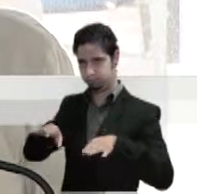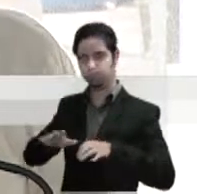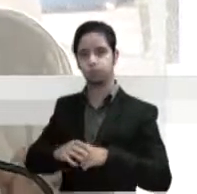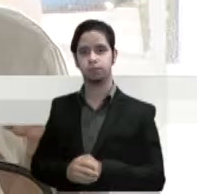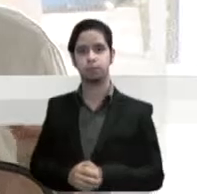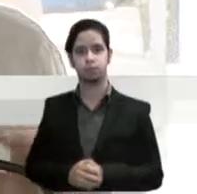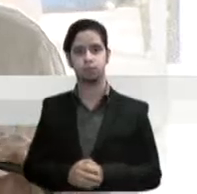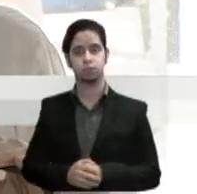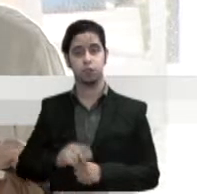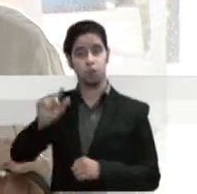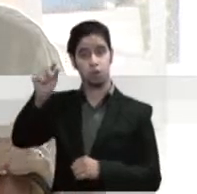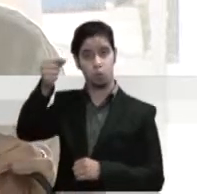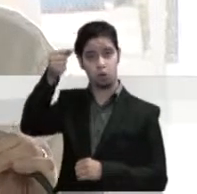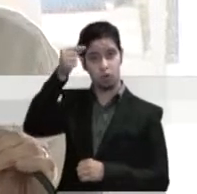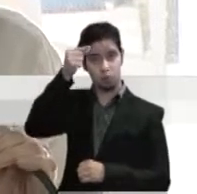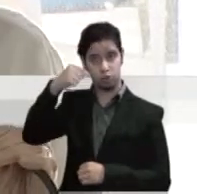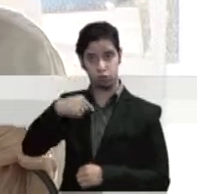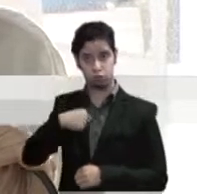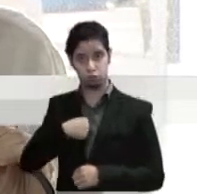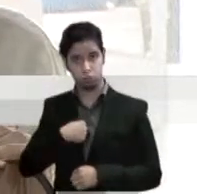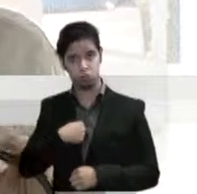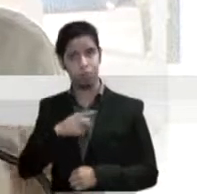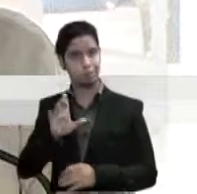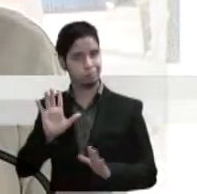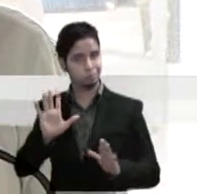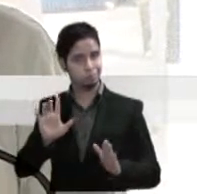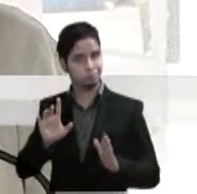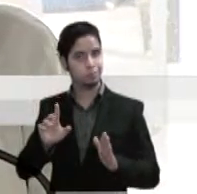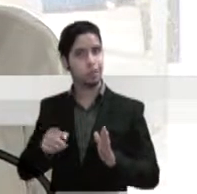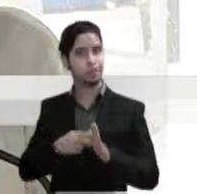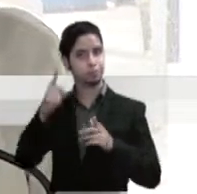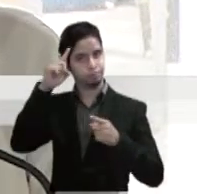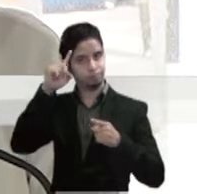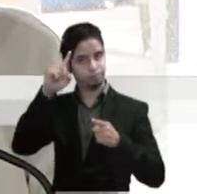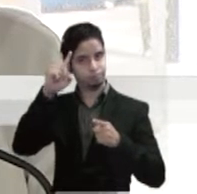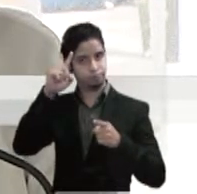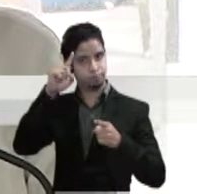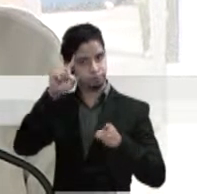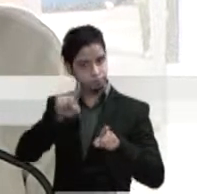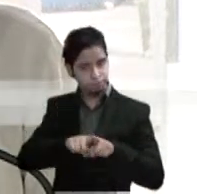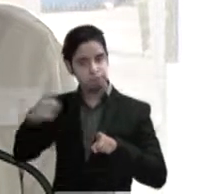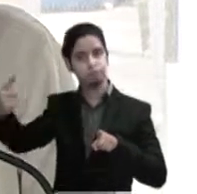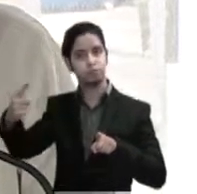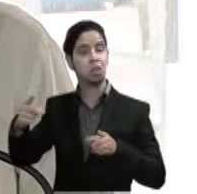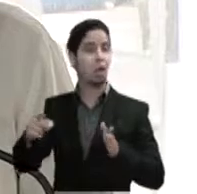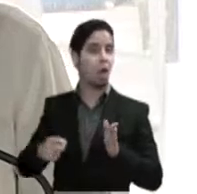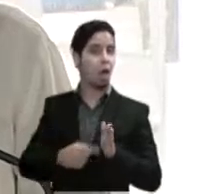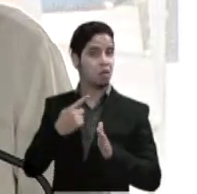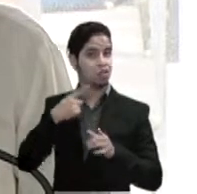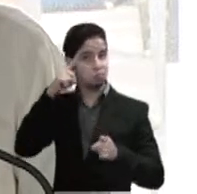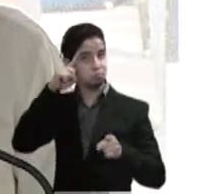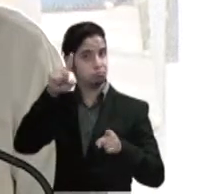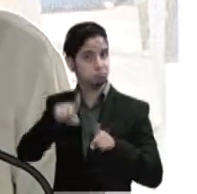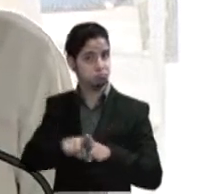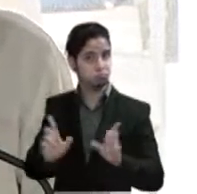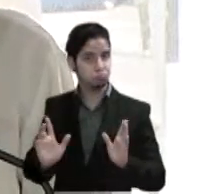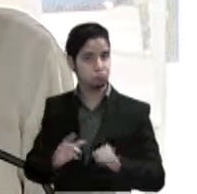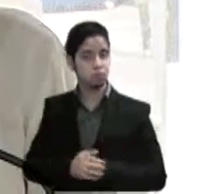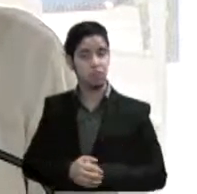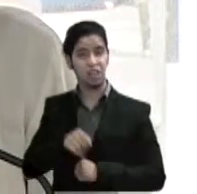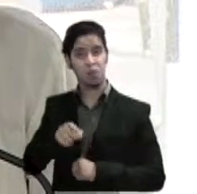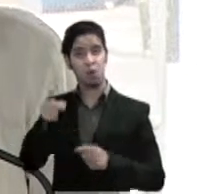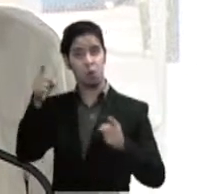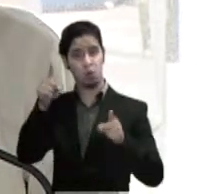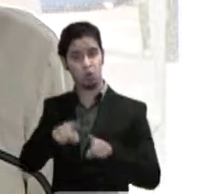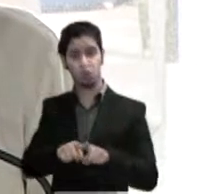El gobernador y yo hemos tenido coincidencia y hemos tenido diferencia. Eso ocurría cuando él era senador y yo